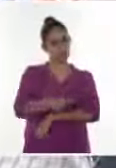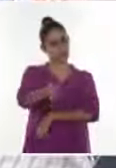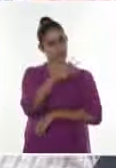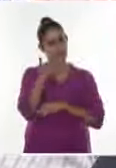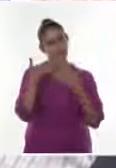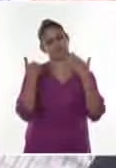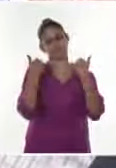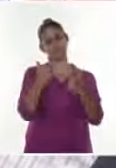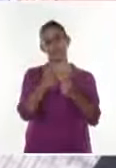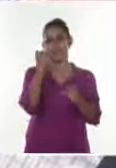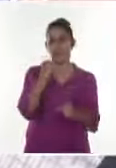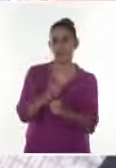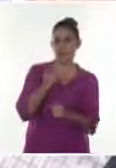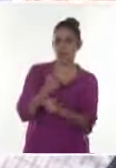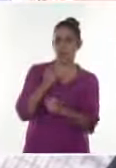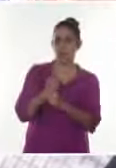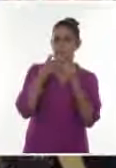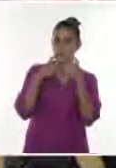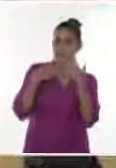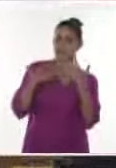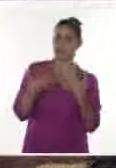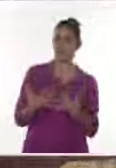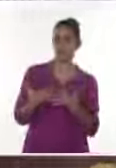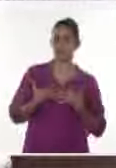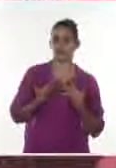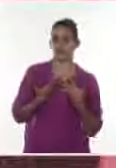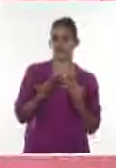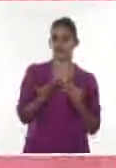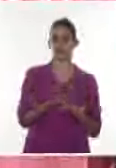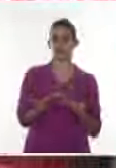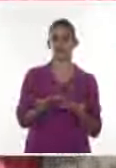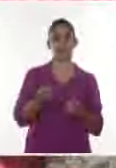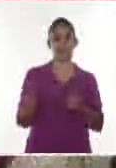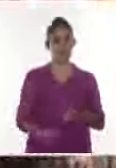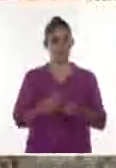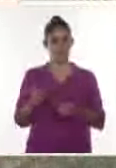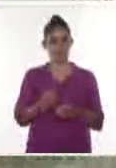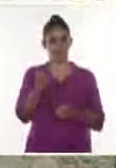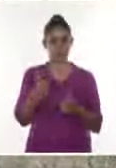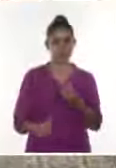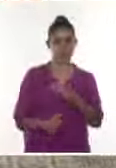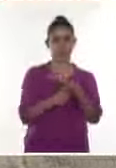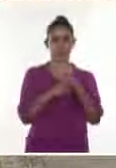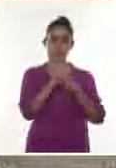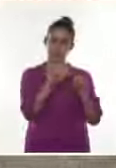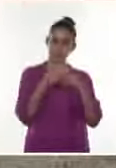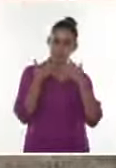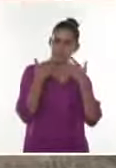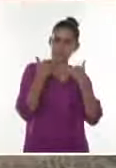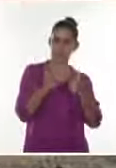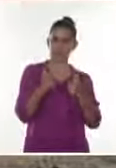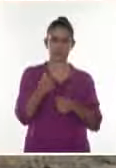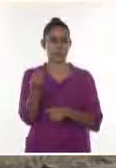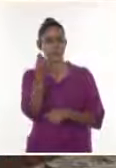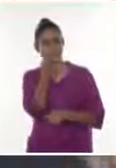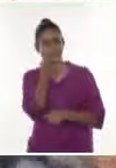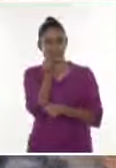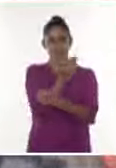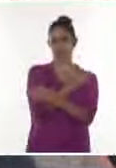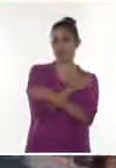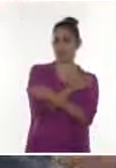tienen arraigo, espíritu de lucha. ¿La opinión le merece la presencia del presidente? Ay, cómo no, se le dio un beso y un abrazo,